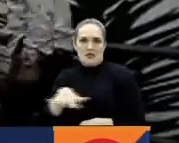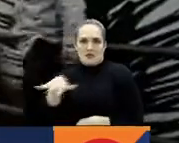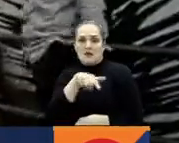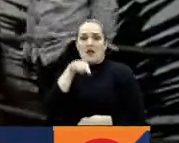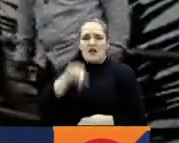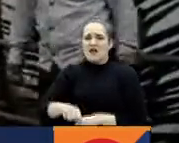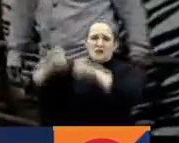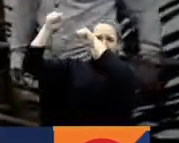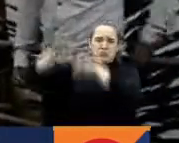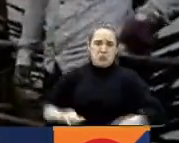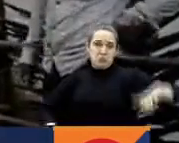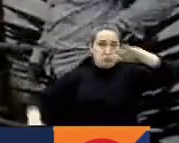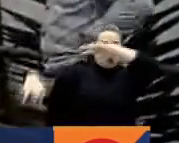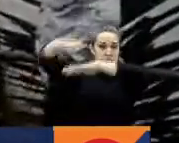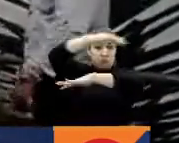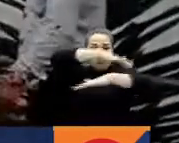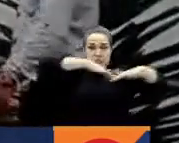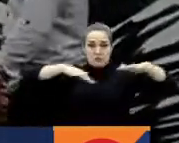polvo.